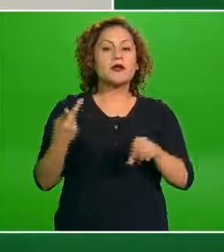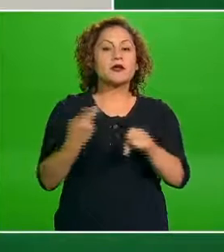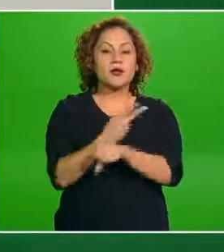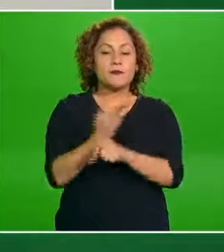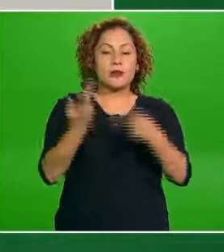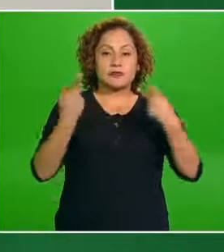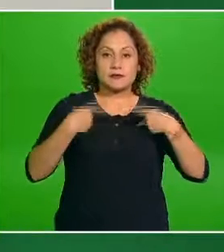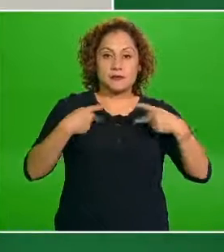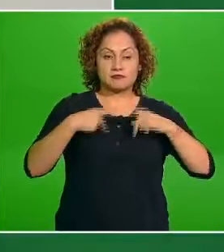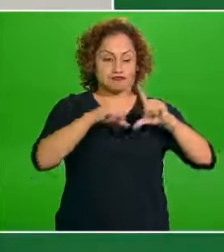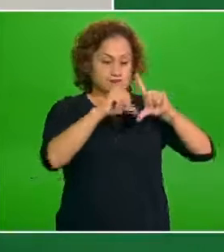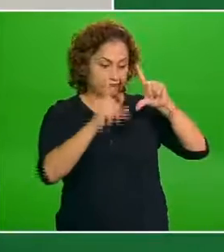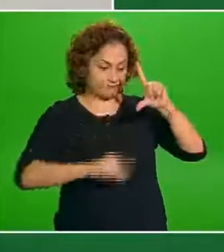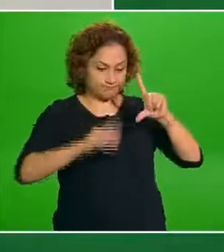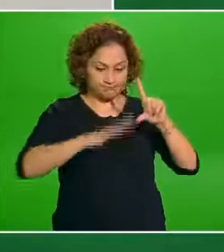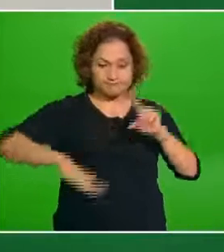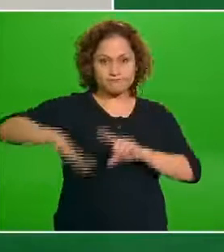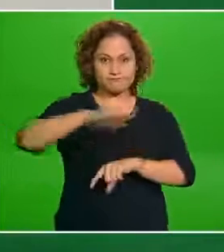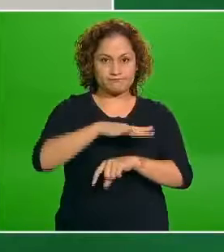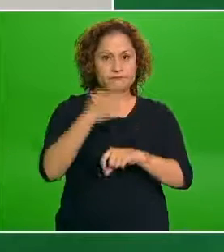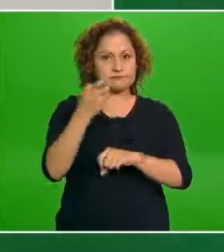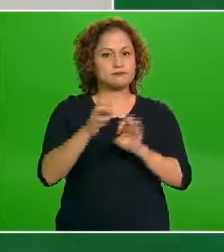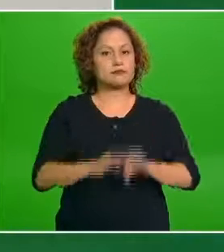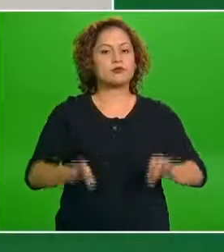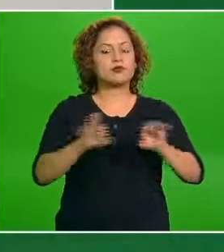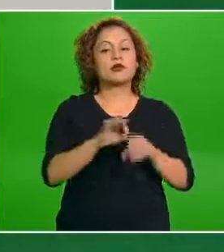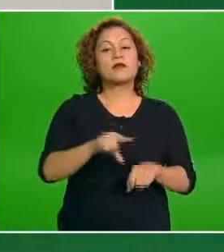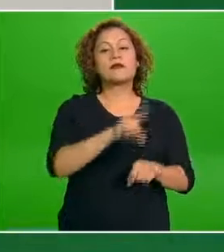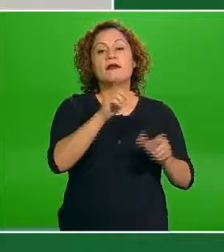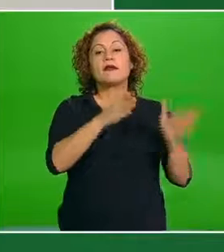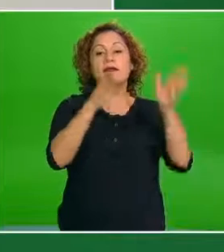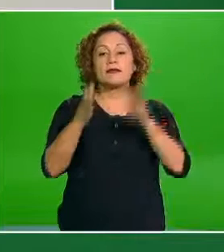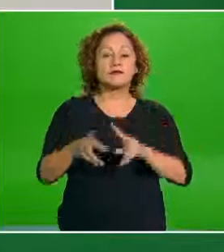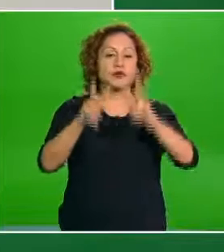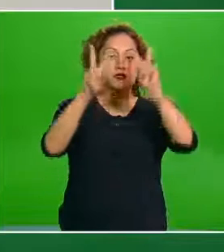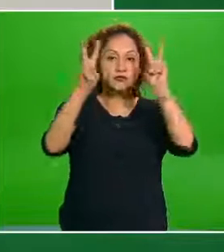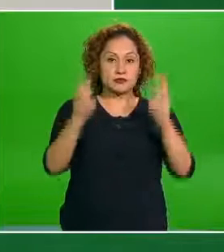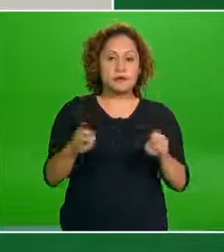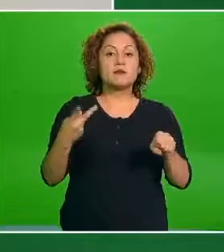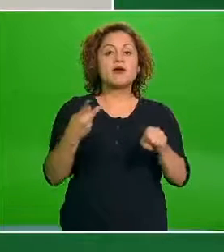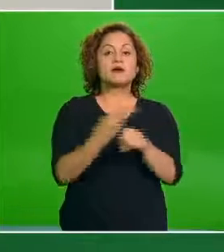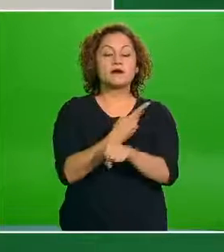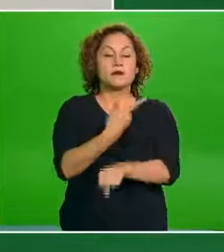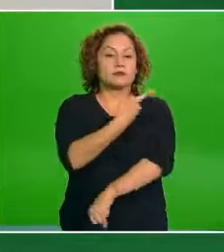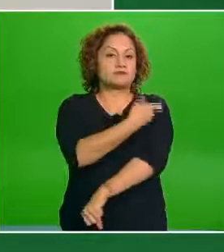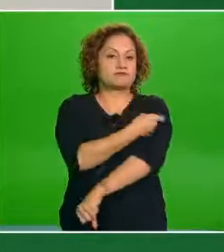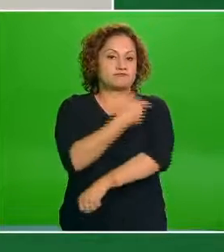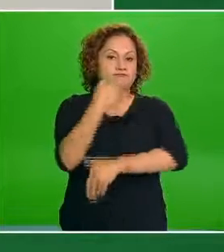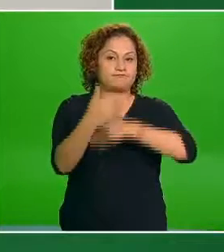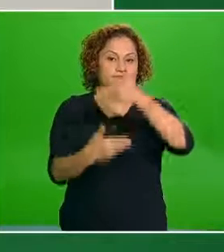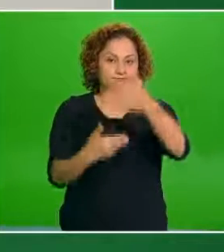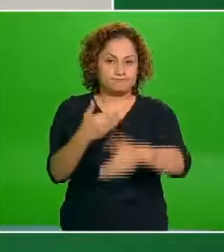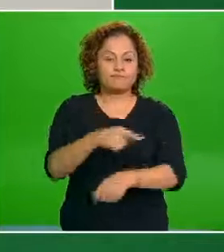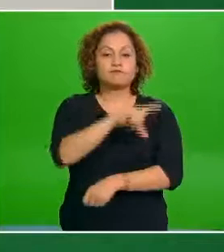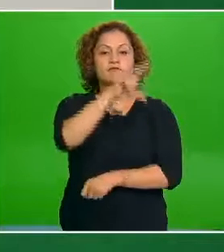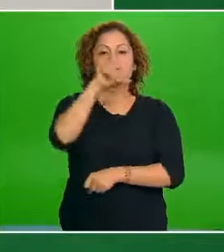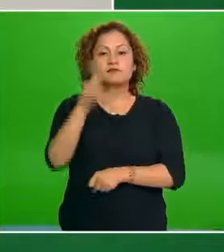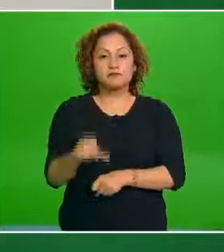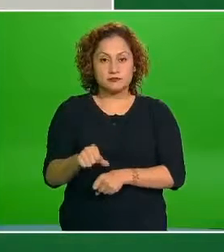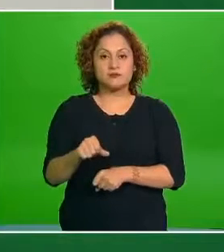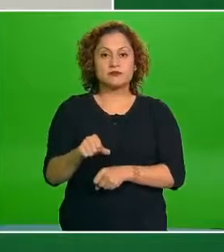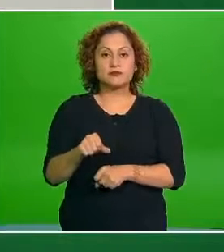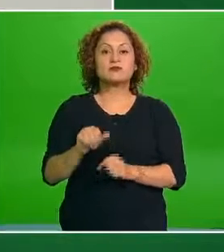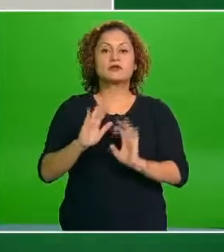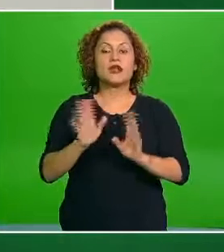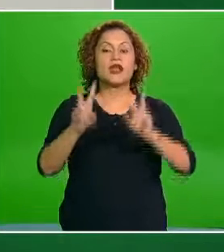en el país, lo cual es importante. Posteriormente presentaremos el avance de la Estrategia Nacional de Vacunación y luego estaremos entonces con